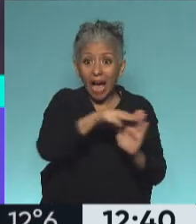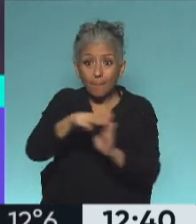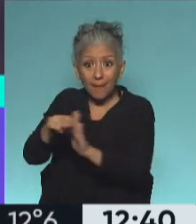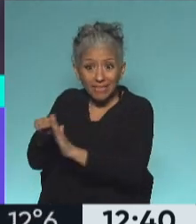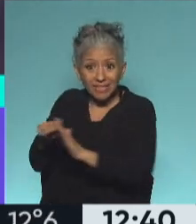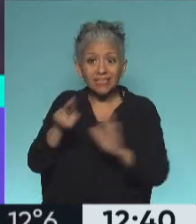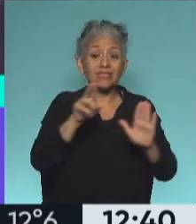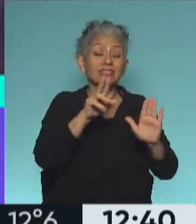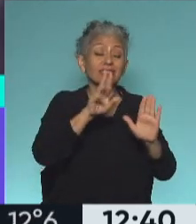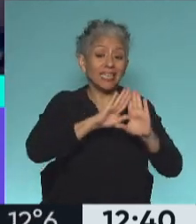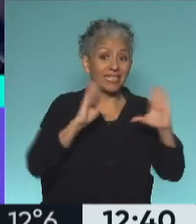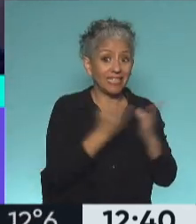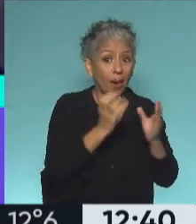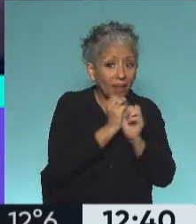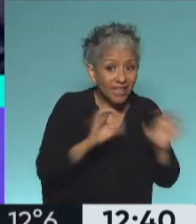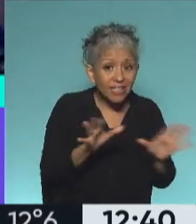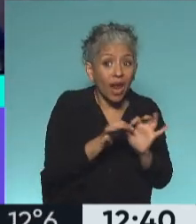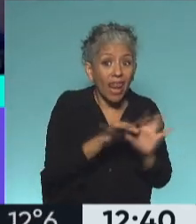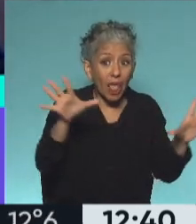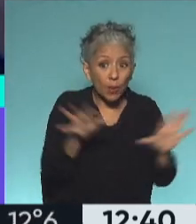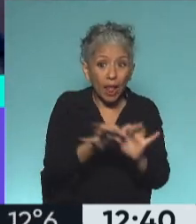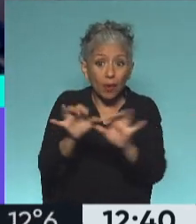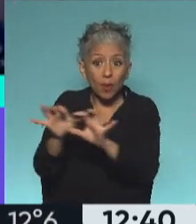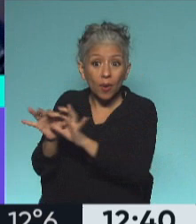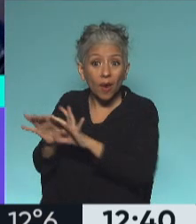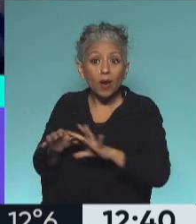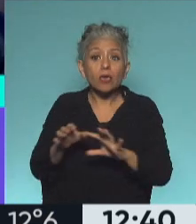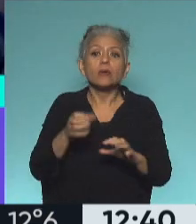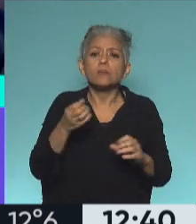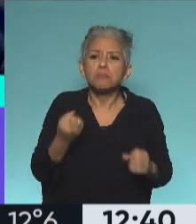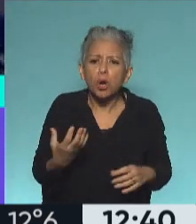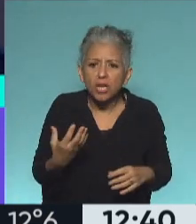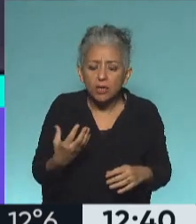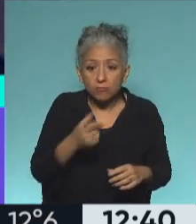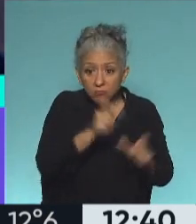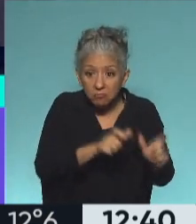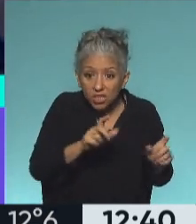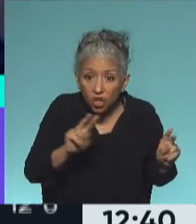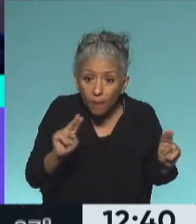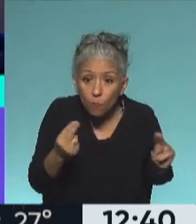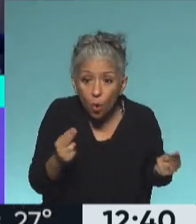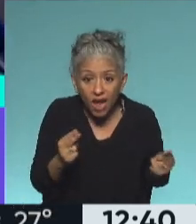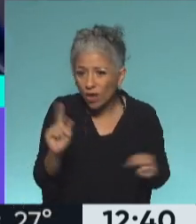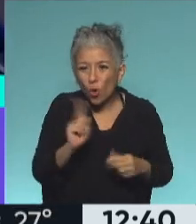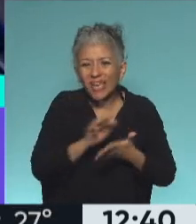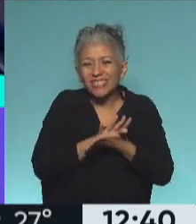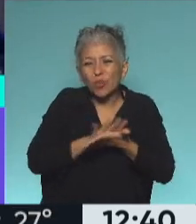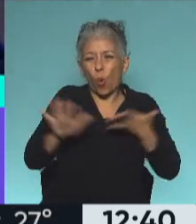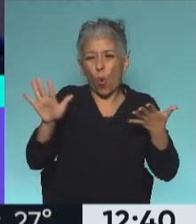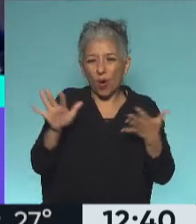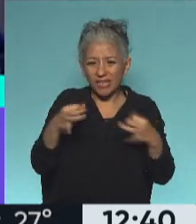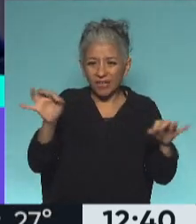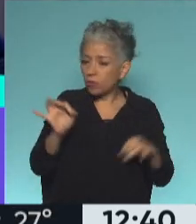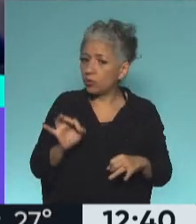500 camas de terapia intensiva que se liberan son por pacientes que se mueren o que se curan. Entonces, me parece que tenemos que